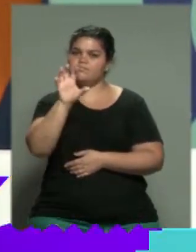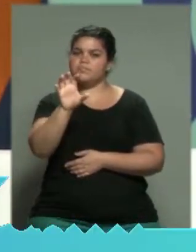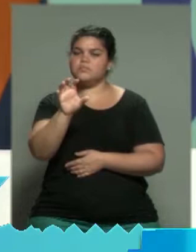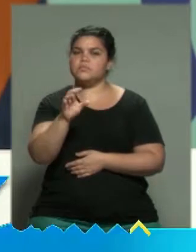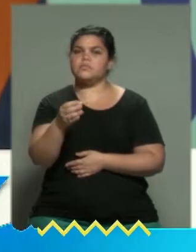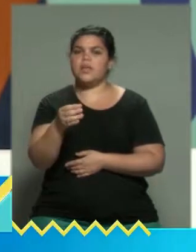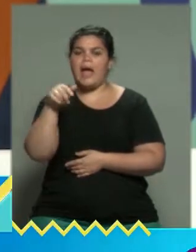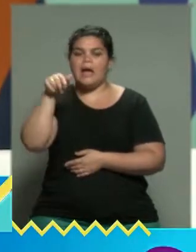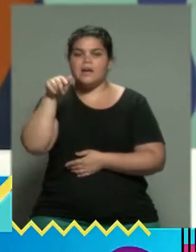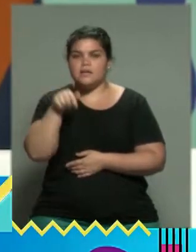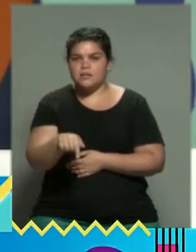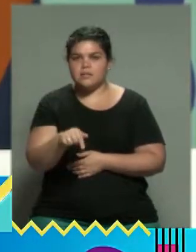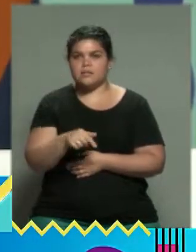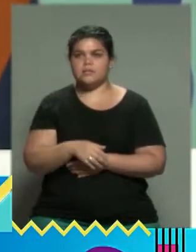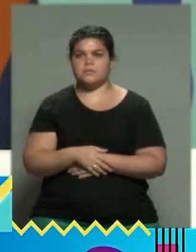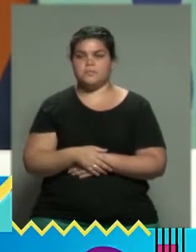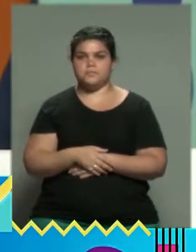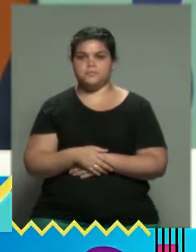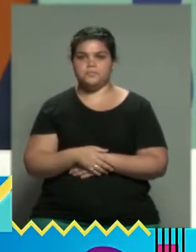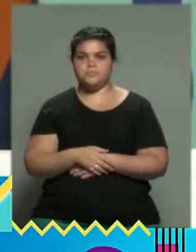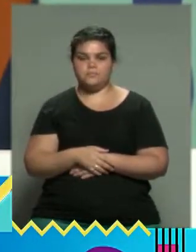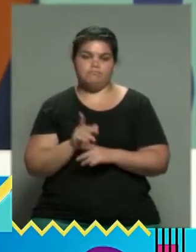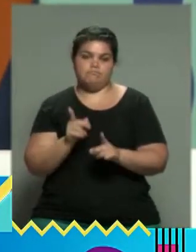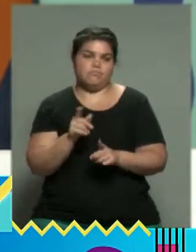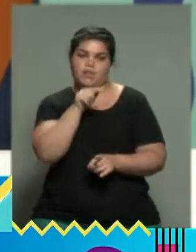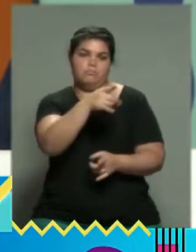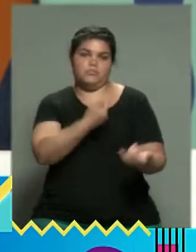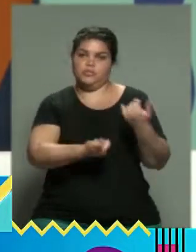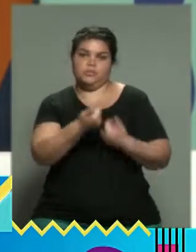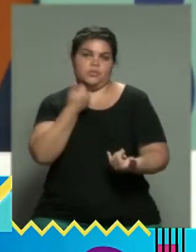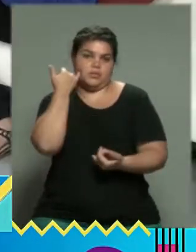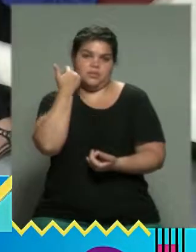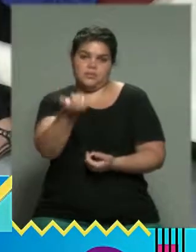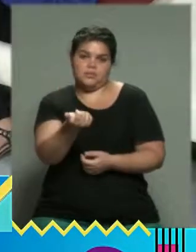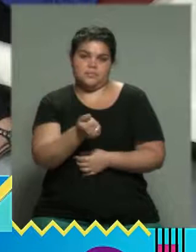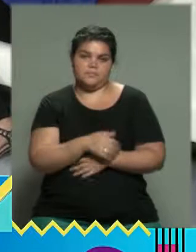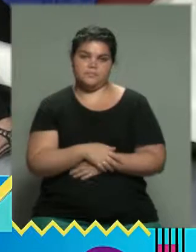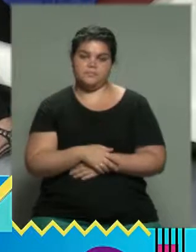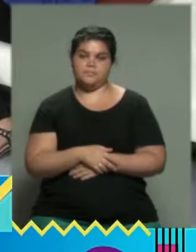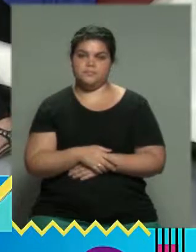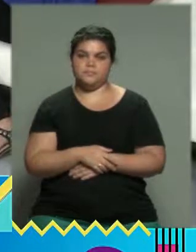¿Qué nos encontramos nosotros? Y lo dijo el senador Gustavo Arena.